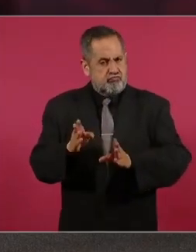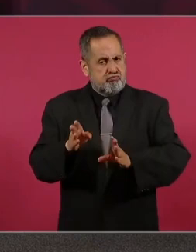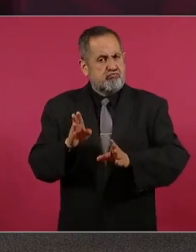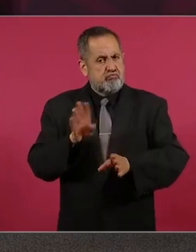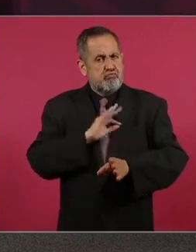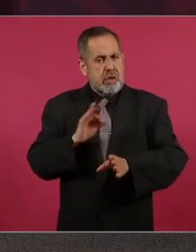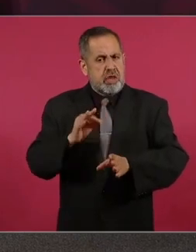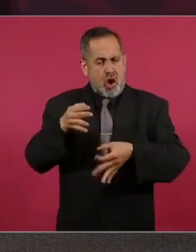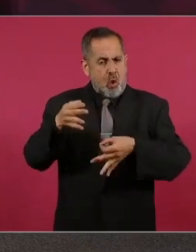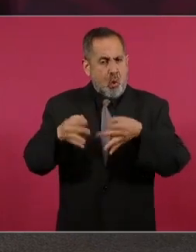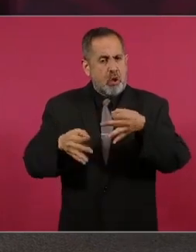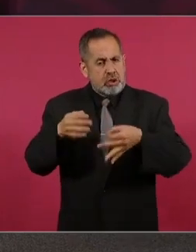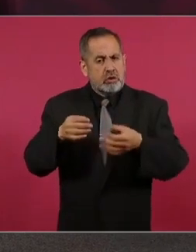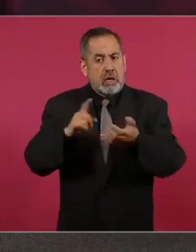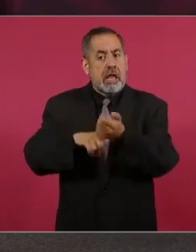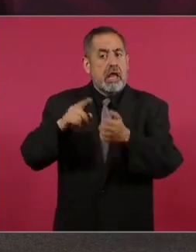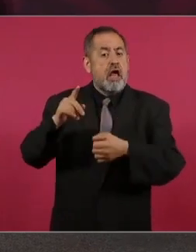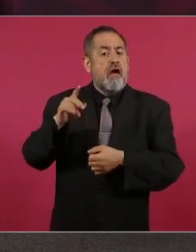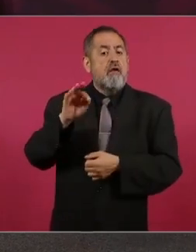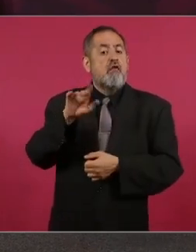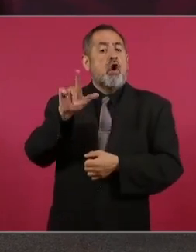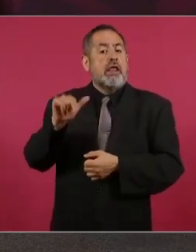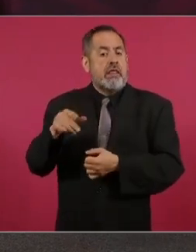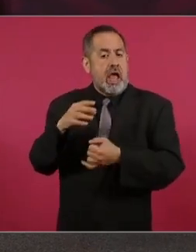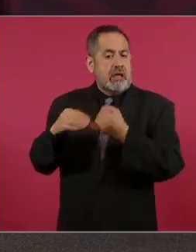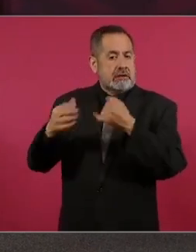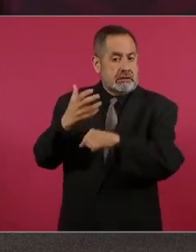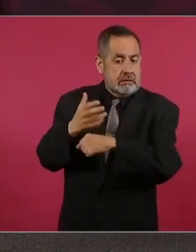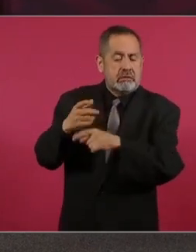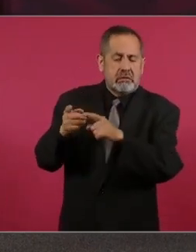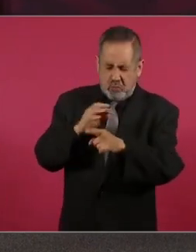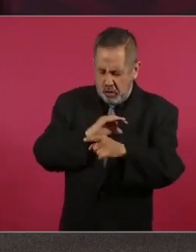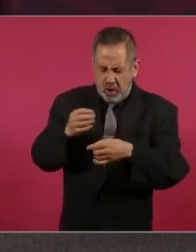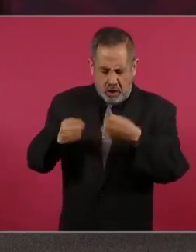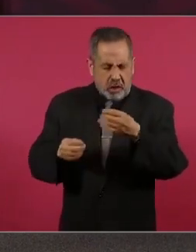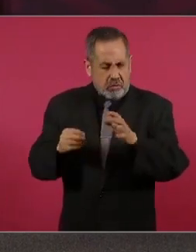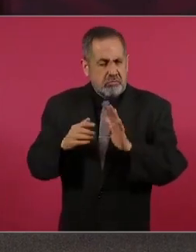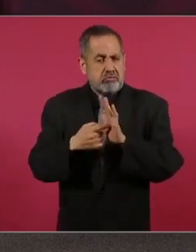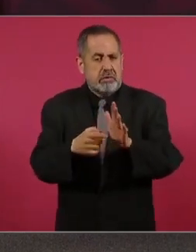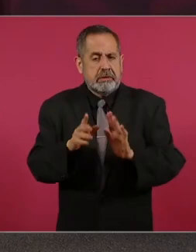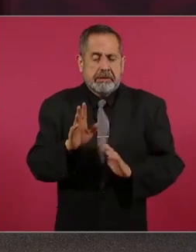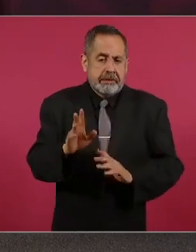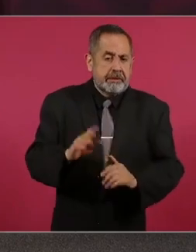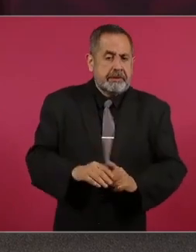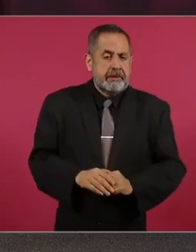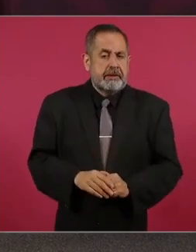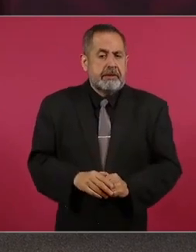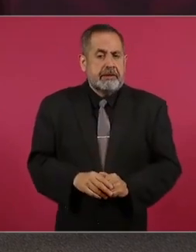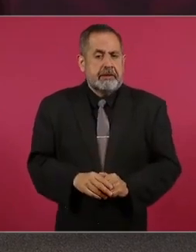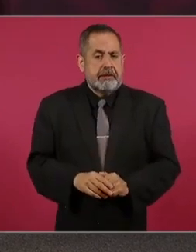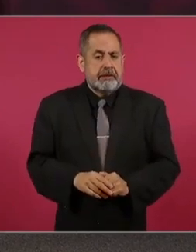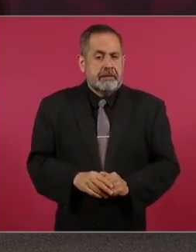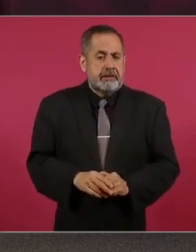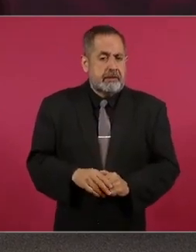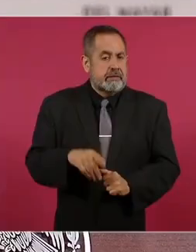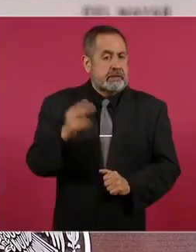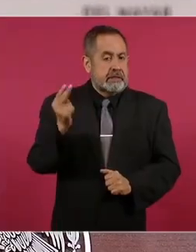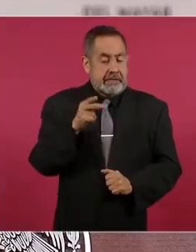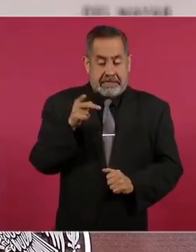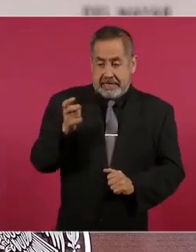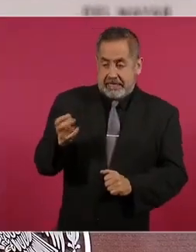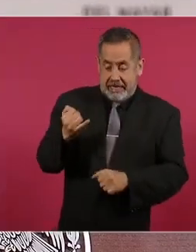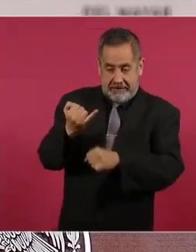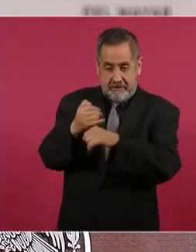del juicio en Florida, ¿no? Para eso habría que hacer que esa